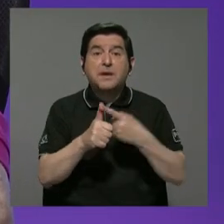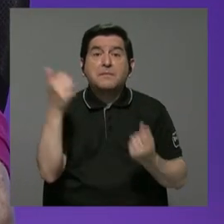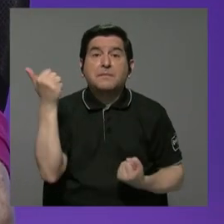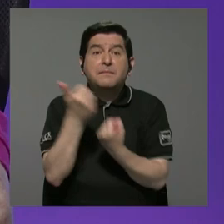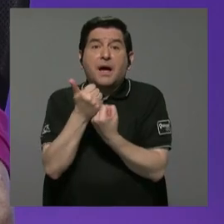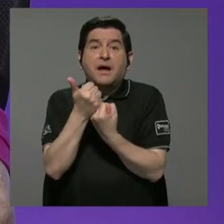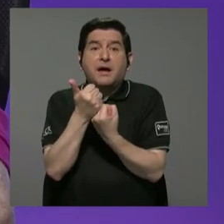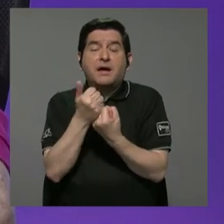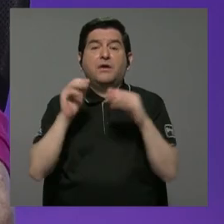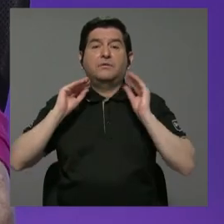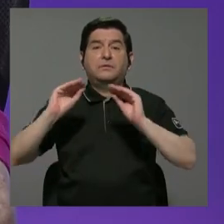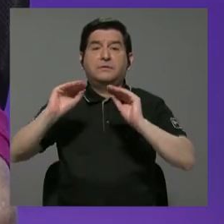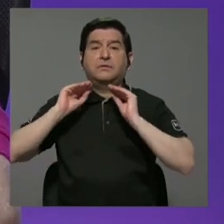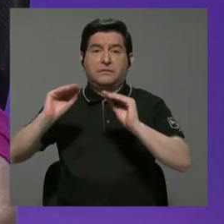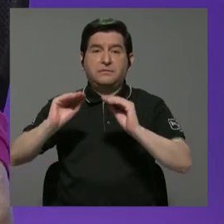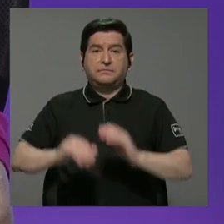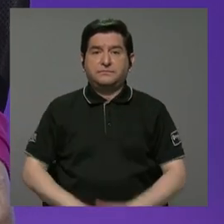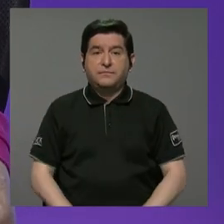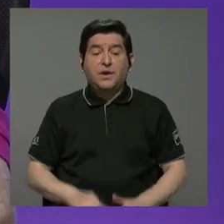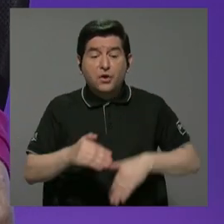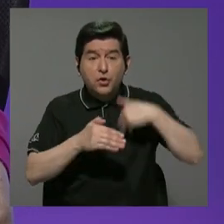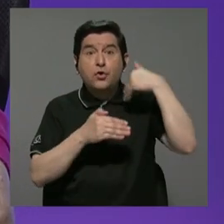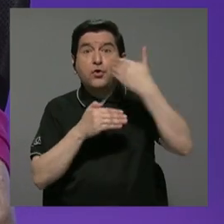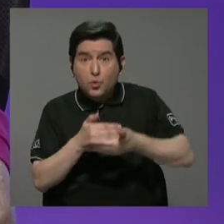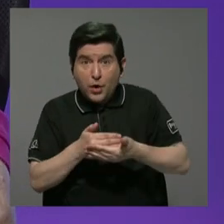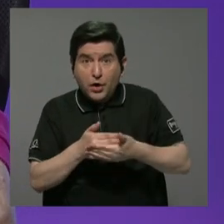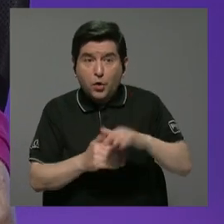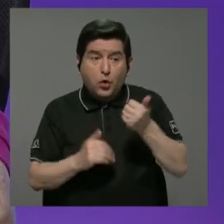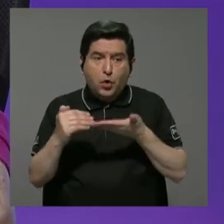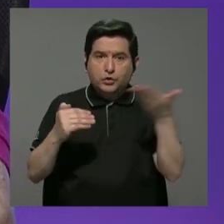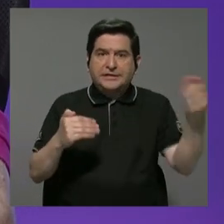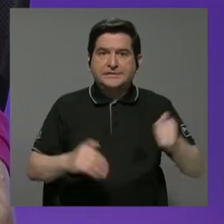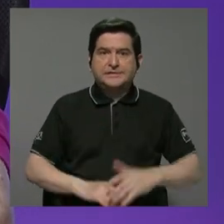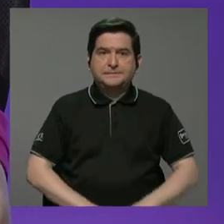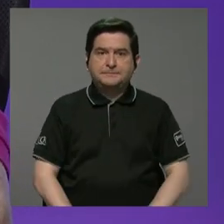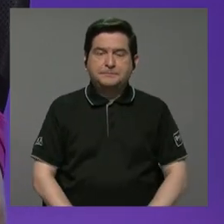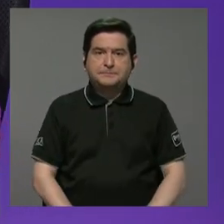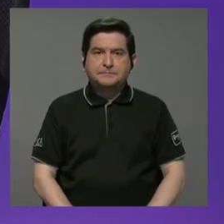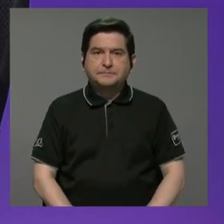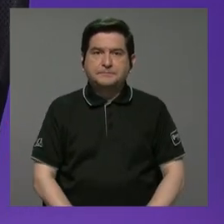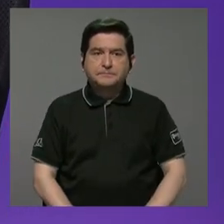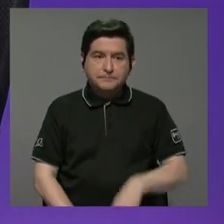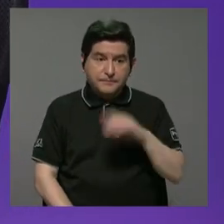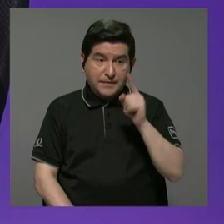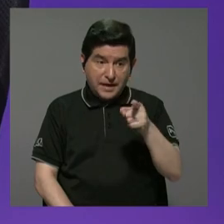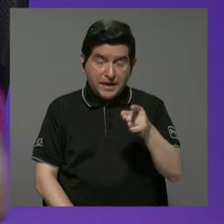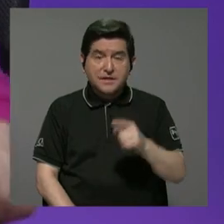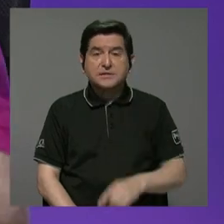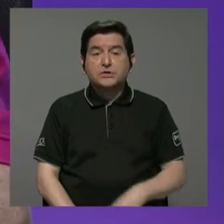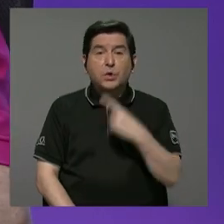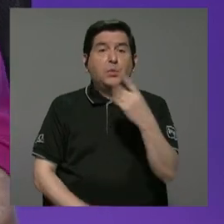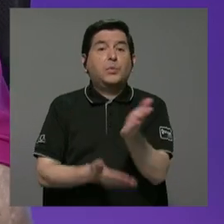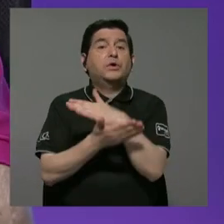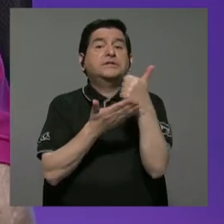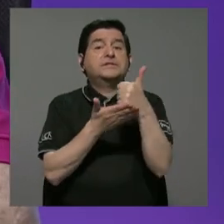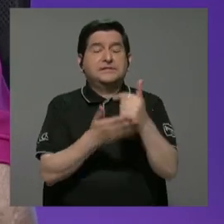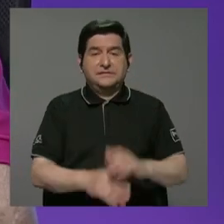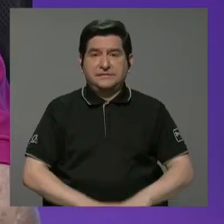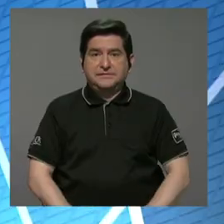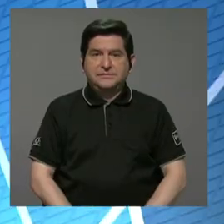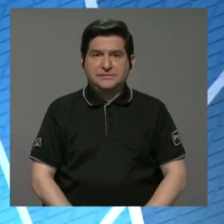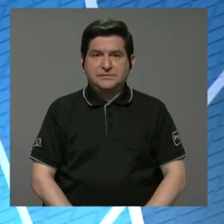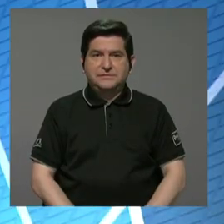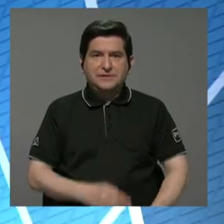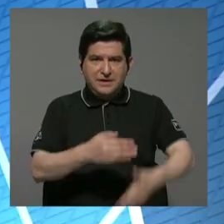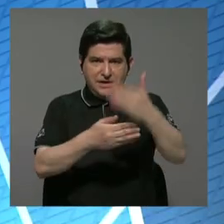reforzar es la parte educativa. Después vendrán otras cosas. Eso por decirle apenas algo. Claro, y ya